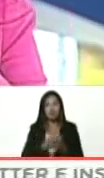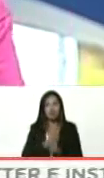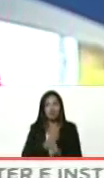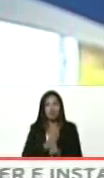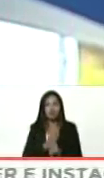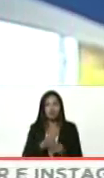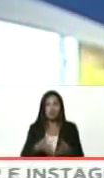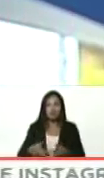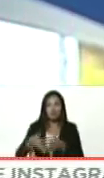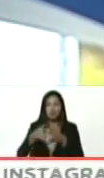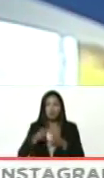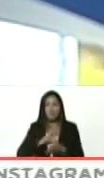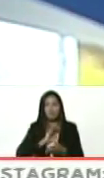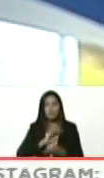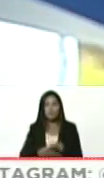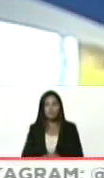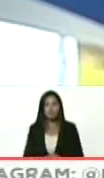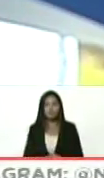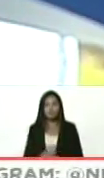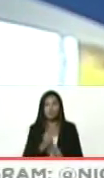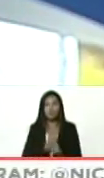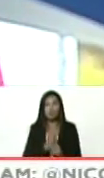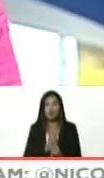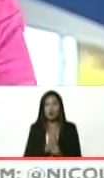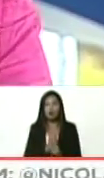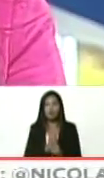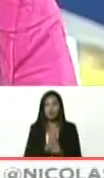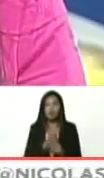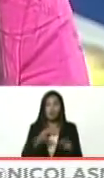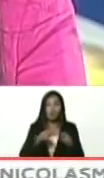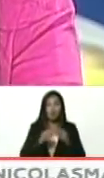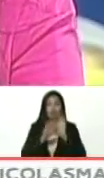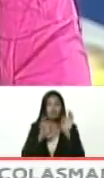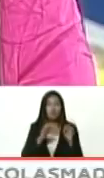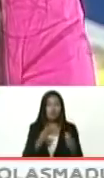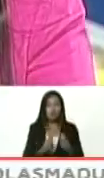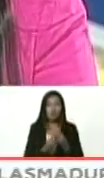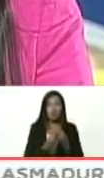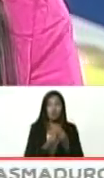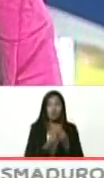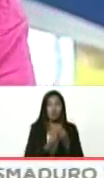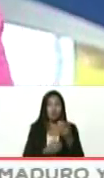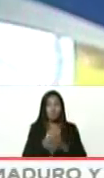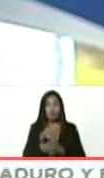de los Estados Unidos y es empleada del Pentágono. Ha acompañado